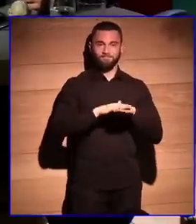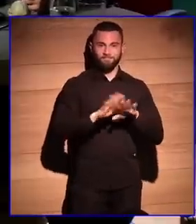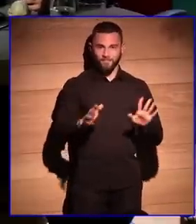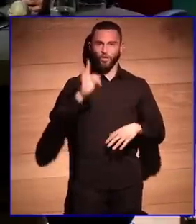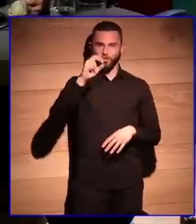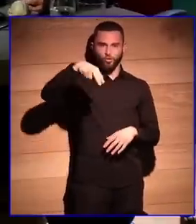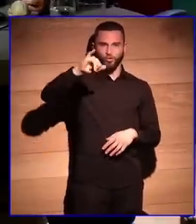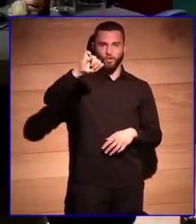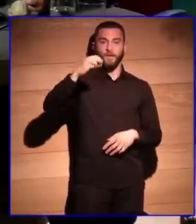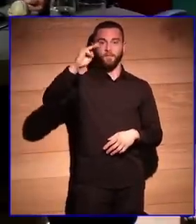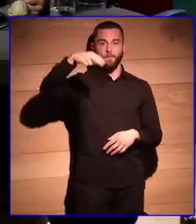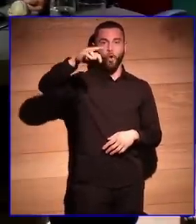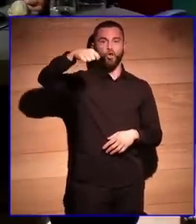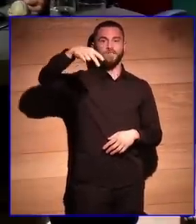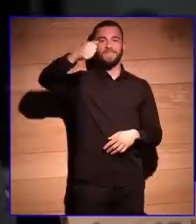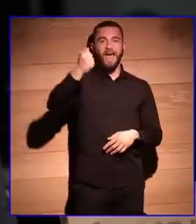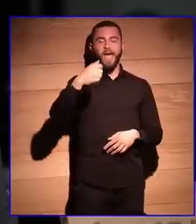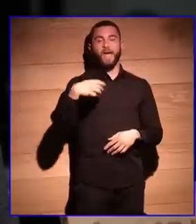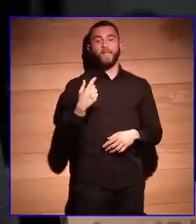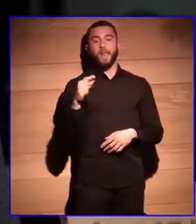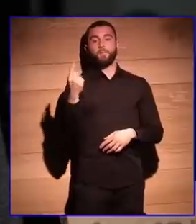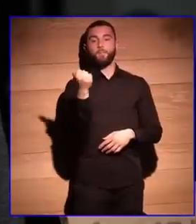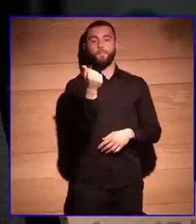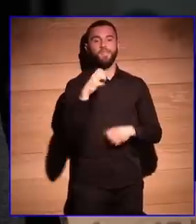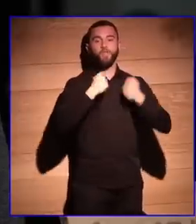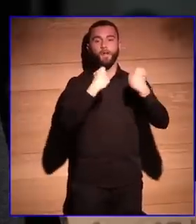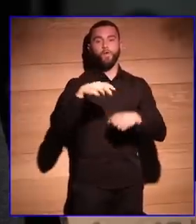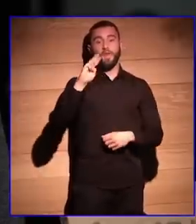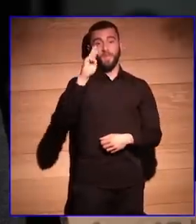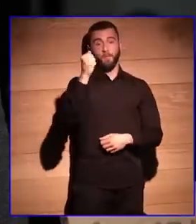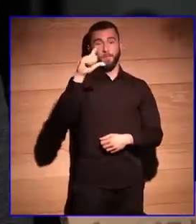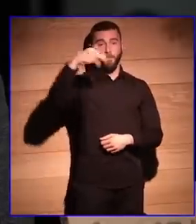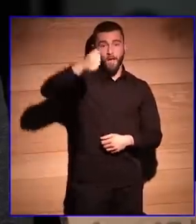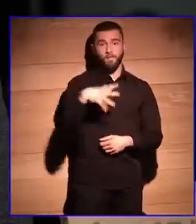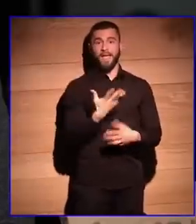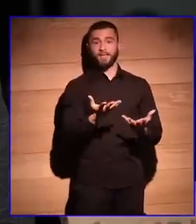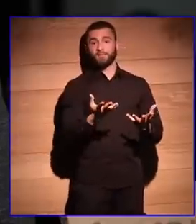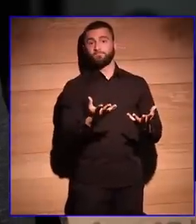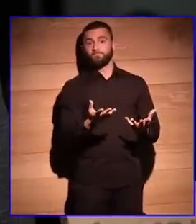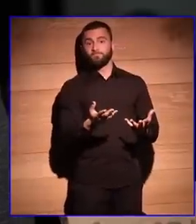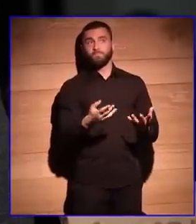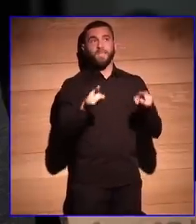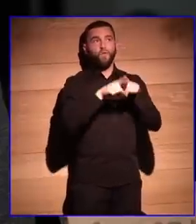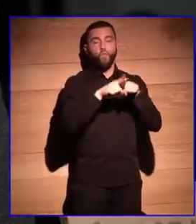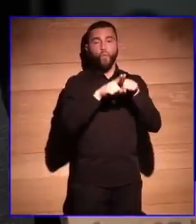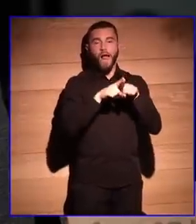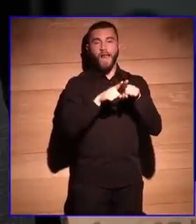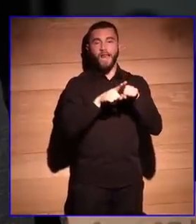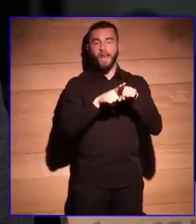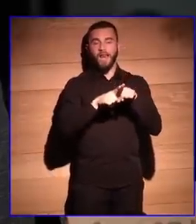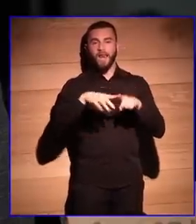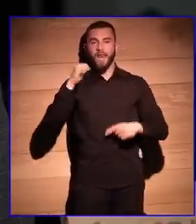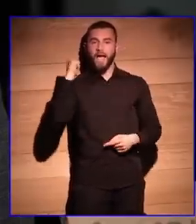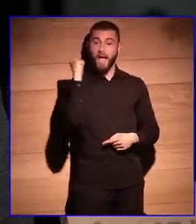Pacino en el Precio del Poder de Palma, y de repente es adoptado no como un asesino, digamos que se